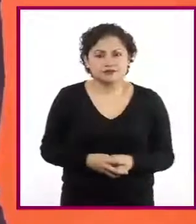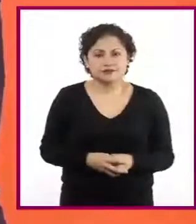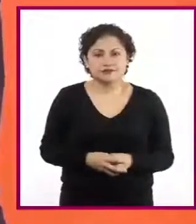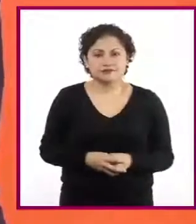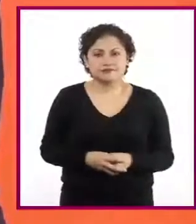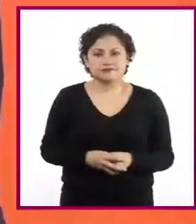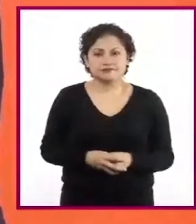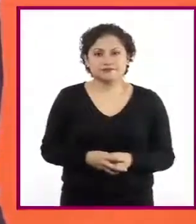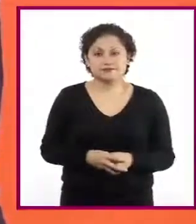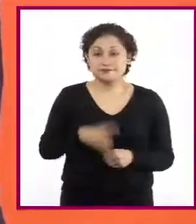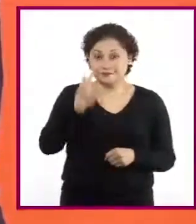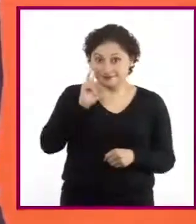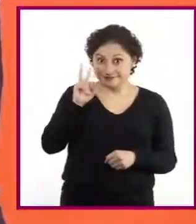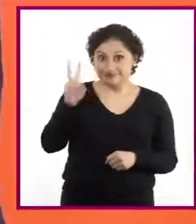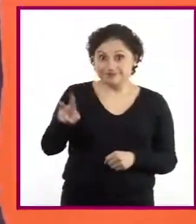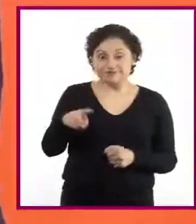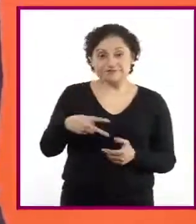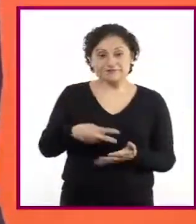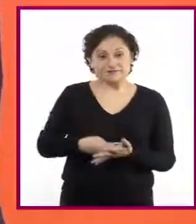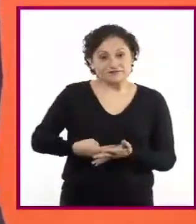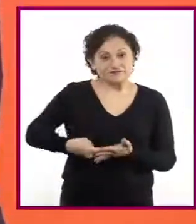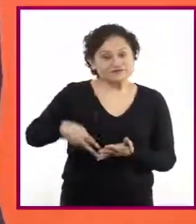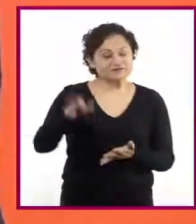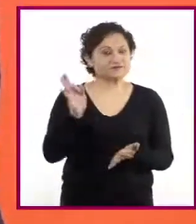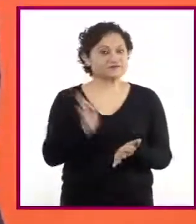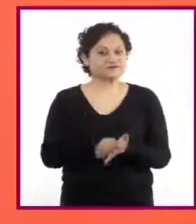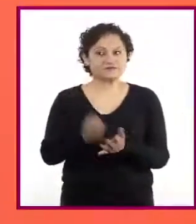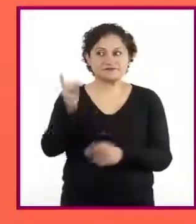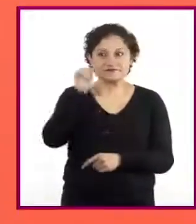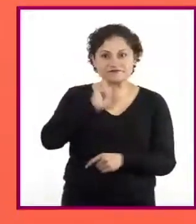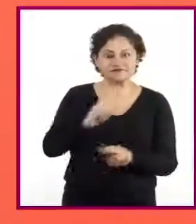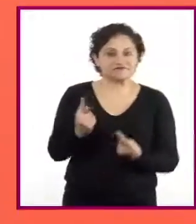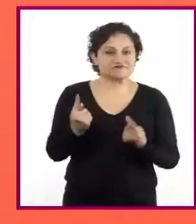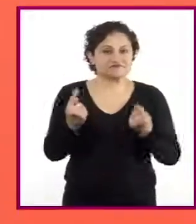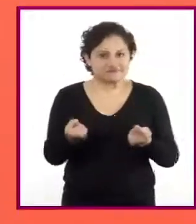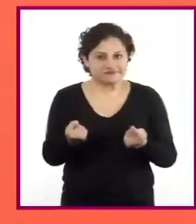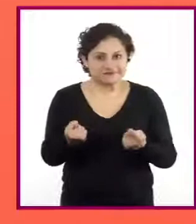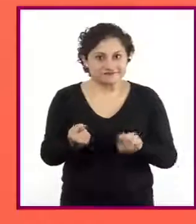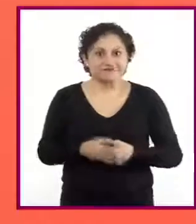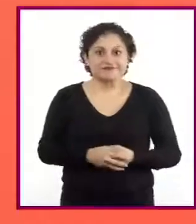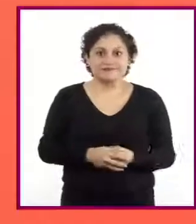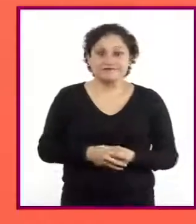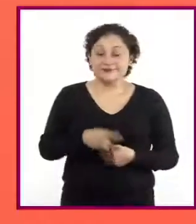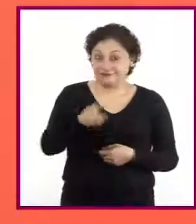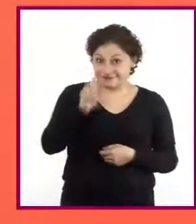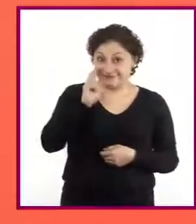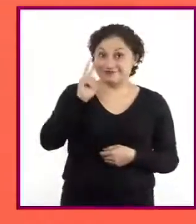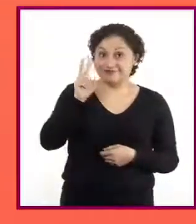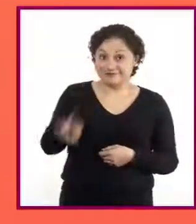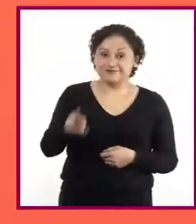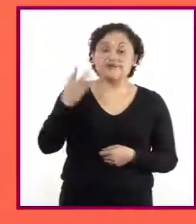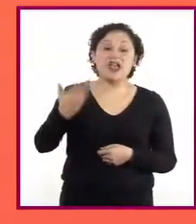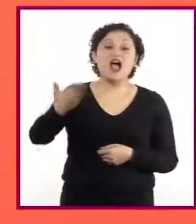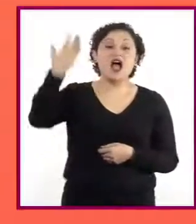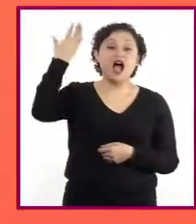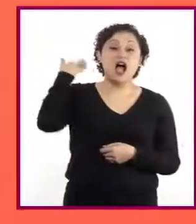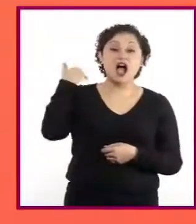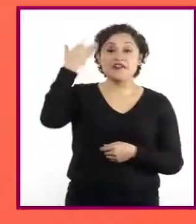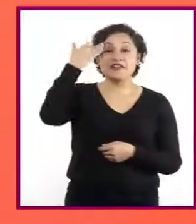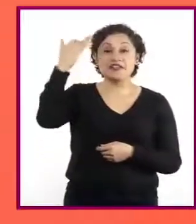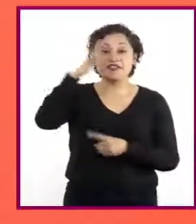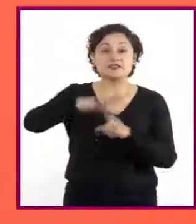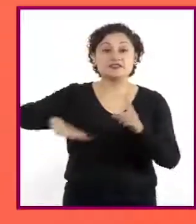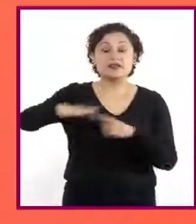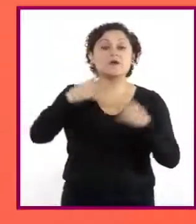¿Qué les pareció el acto de rebeldía de Rosa Parks? Como observaron, en su tiempo, la gente de color en